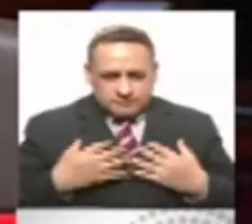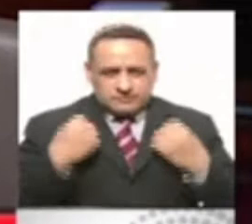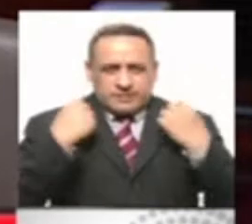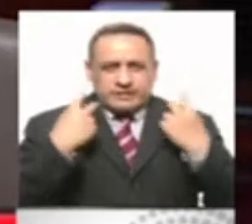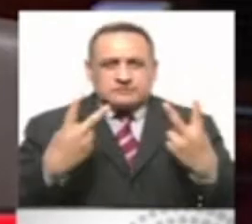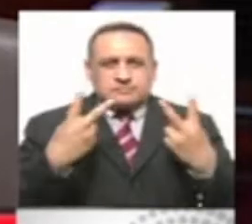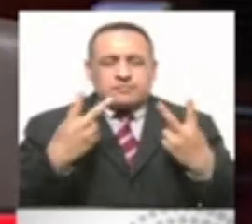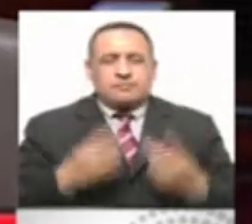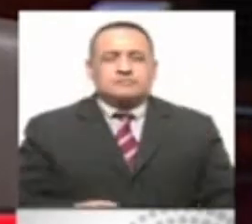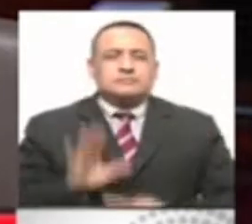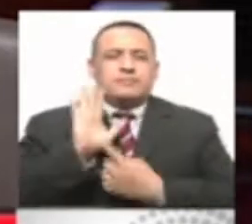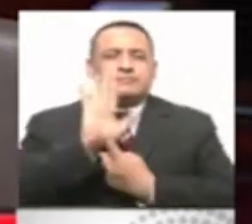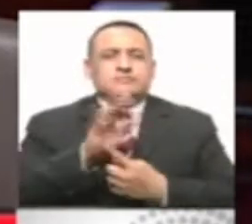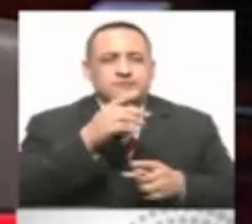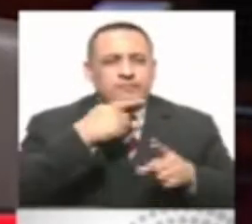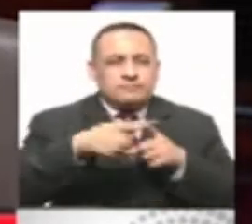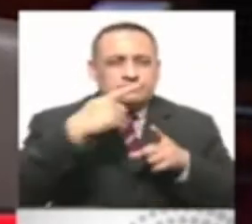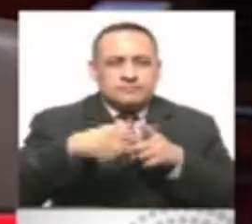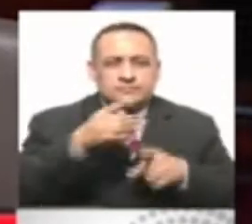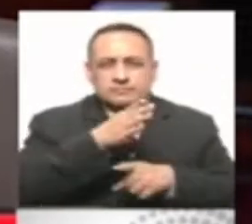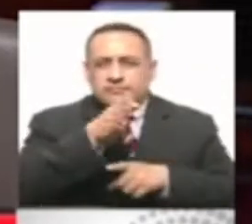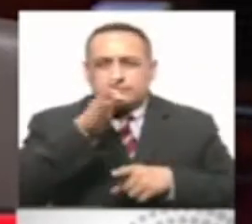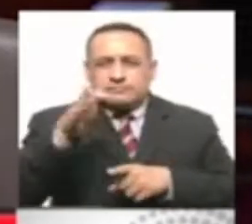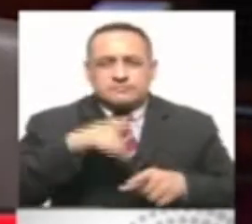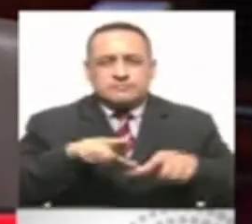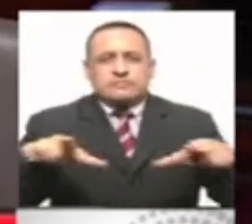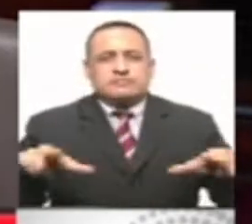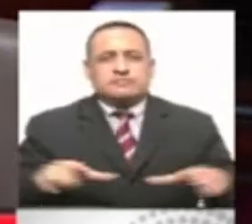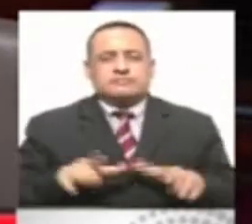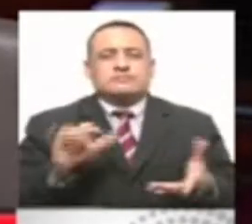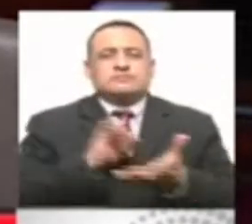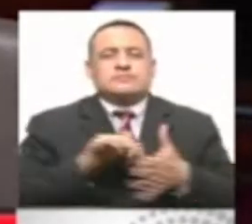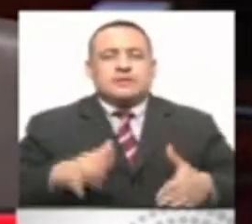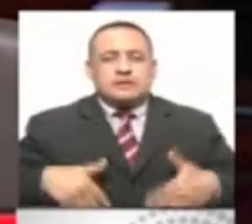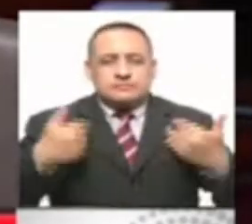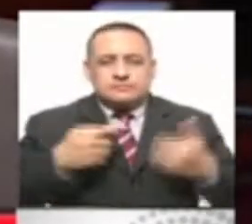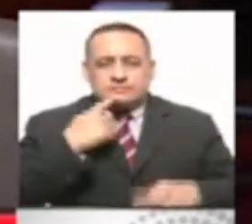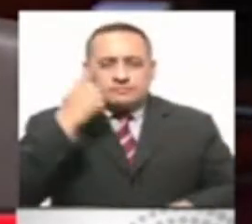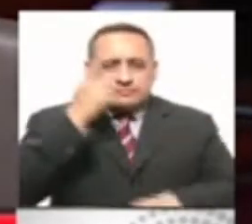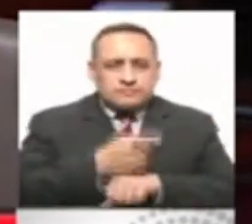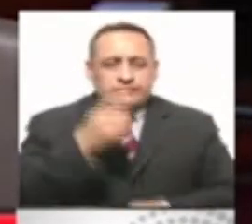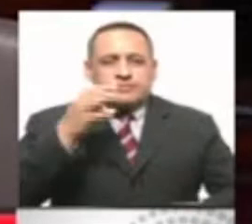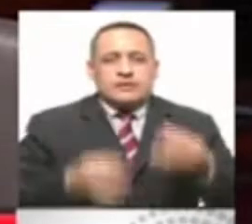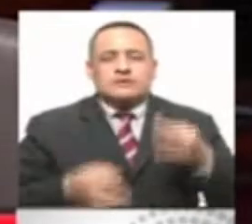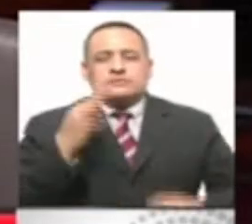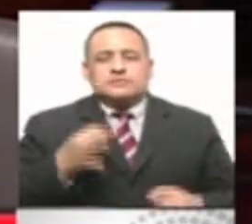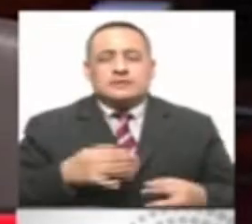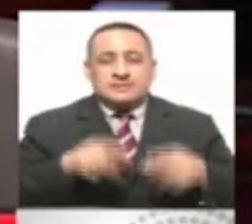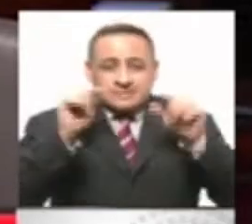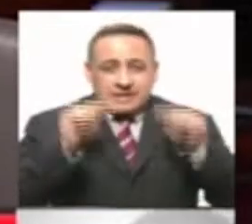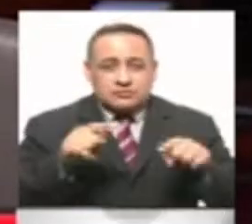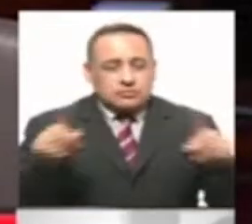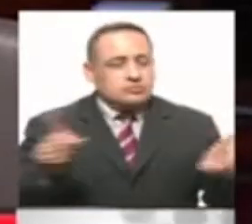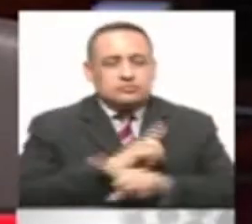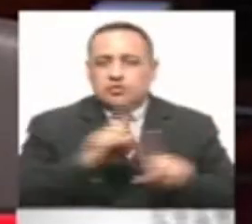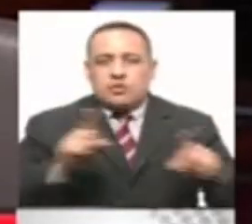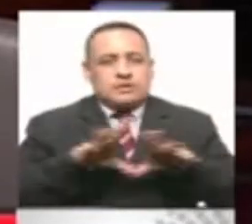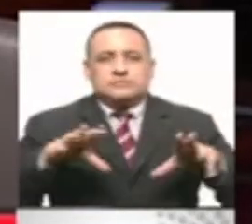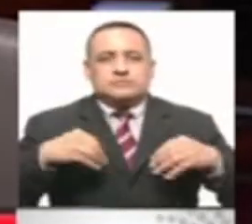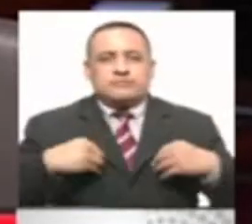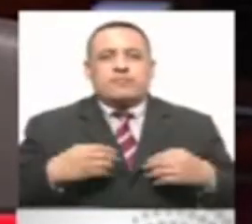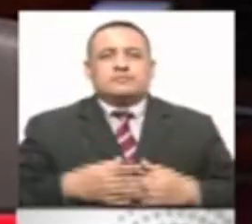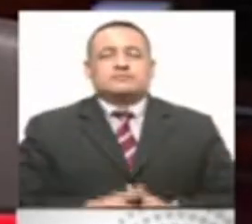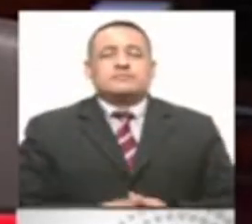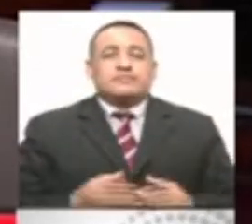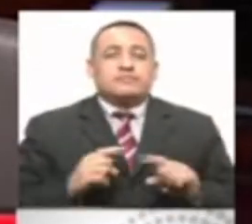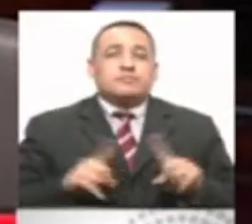se los enviaba a esos lugares para que puedan acusar y juzgar. Eso no podemos permitir.